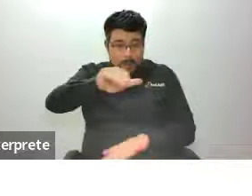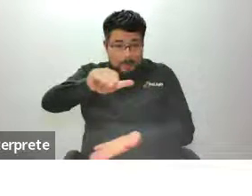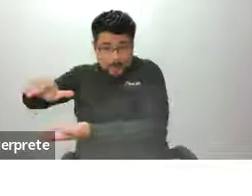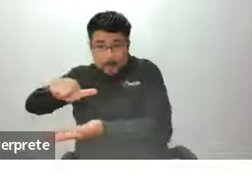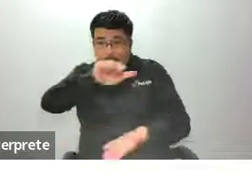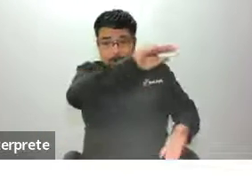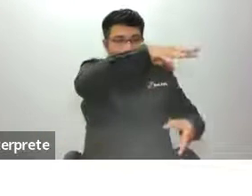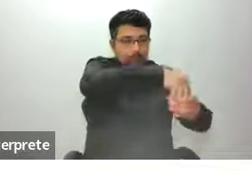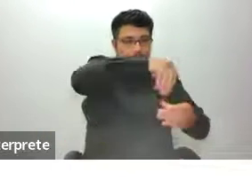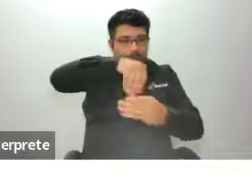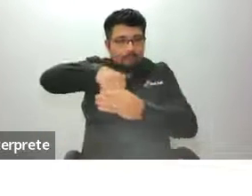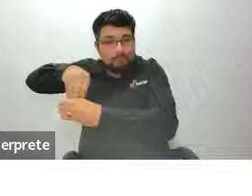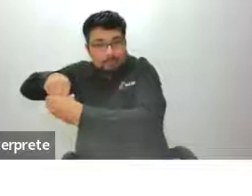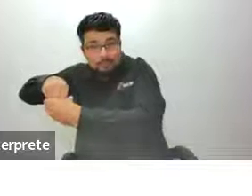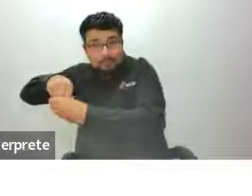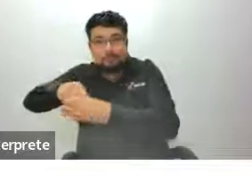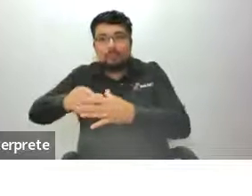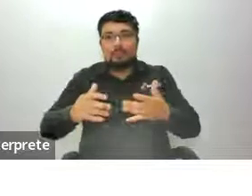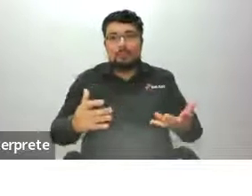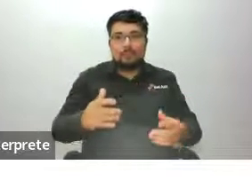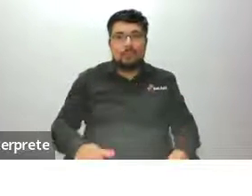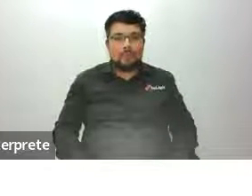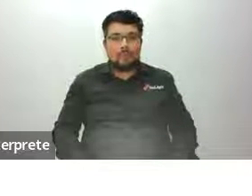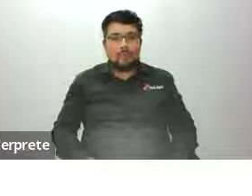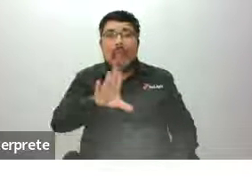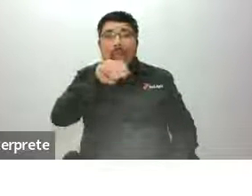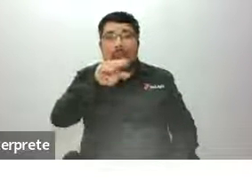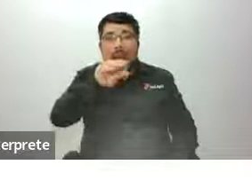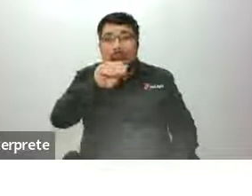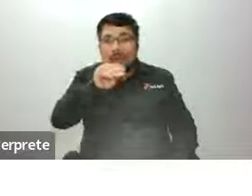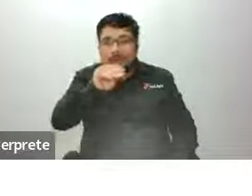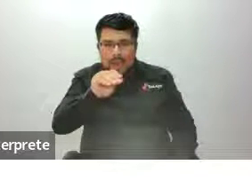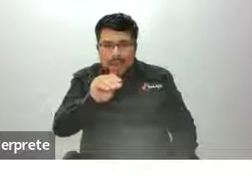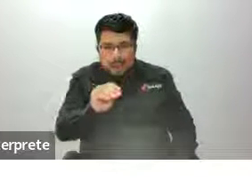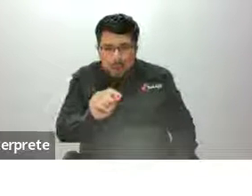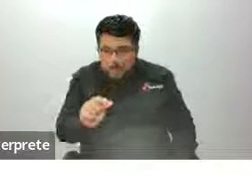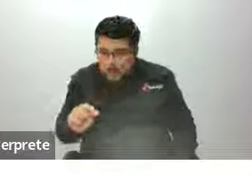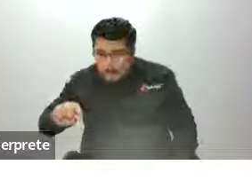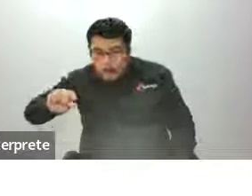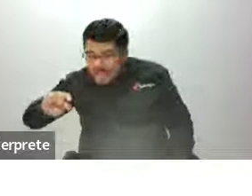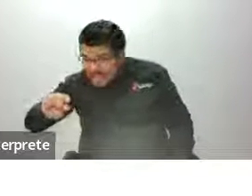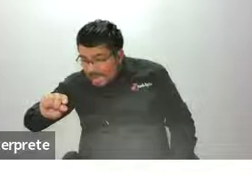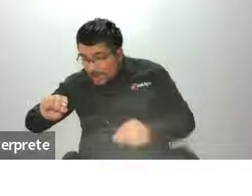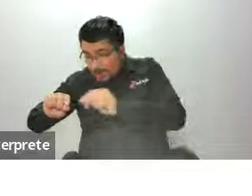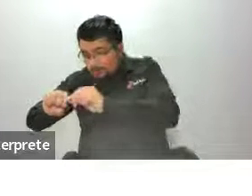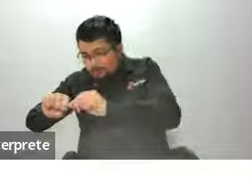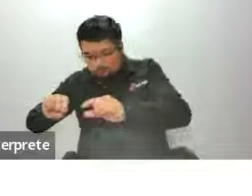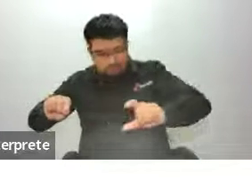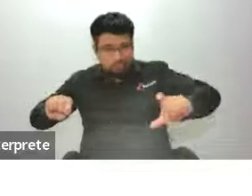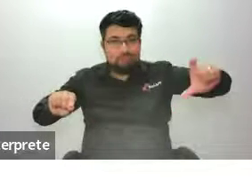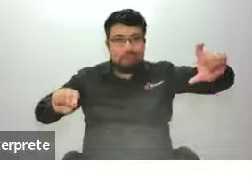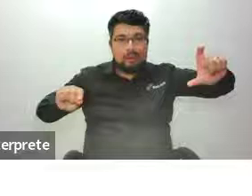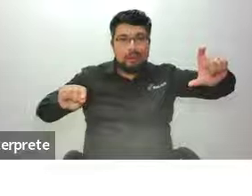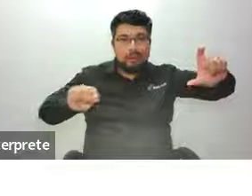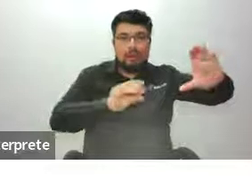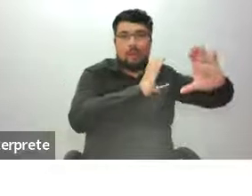lo más pequeño que representa a todos los elementos culturales, pero principalmente a la comunicación. En este caso,